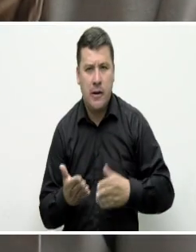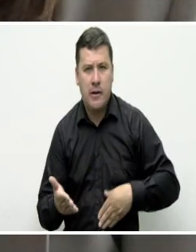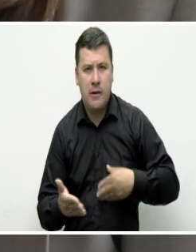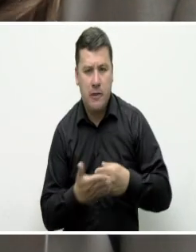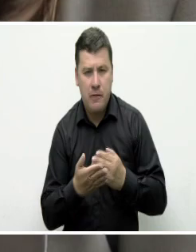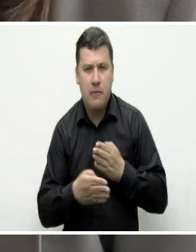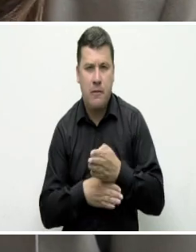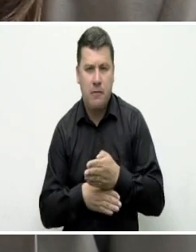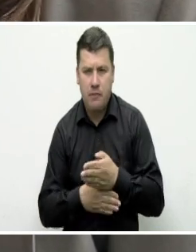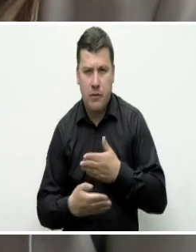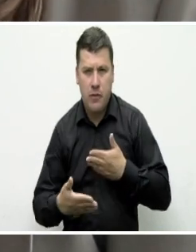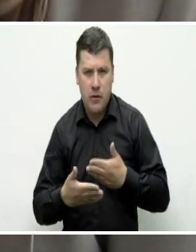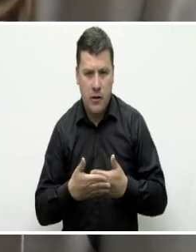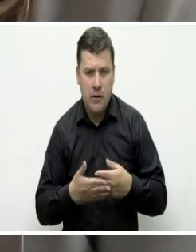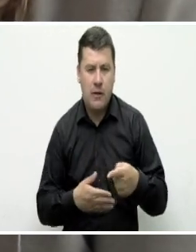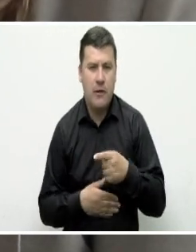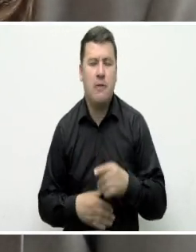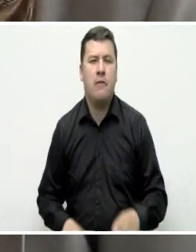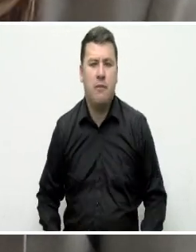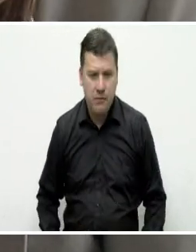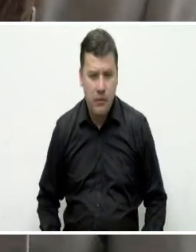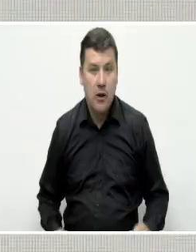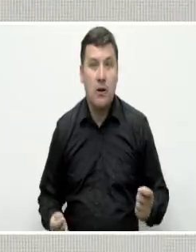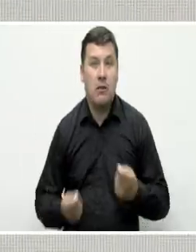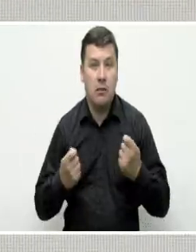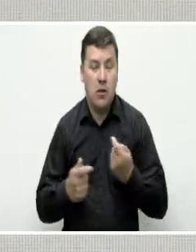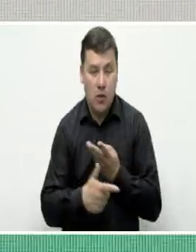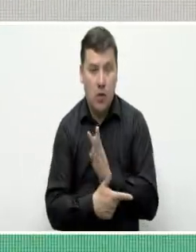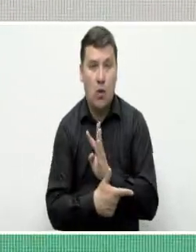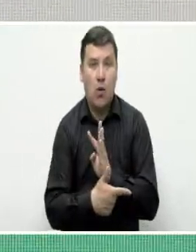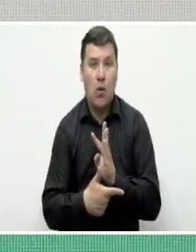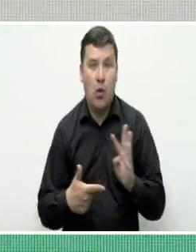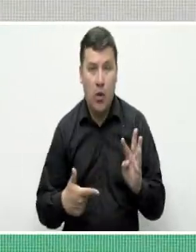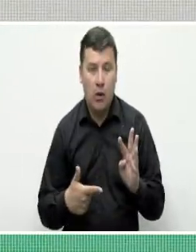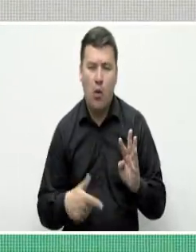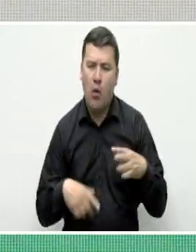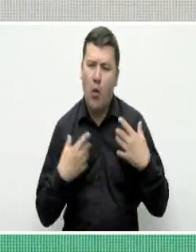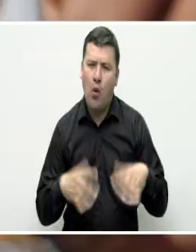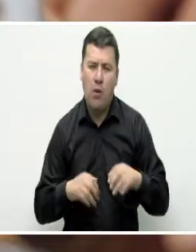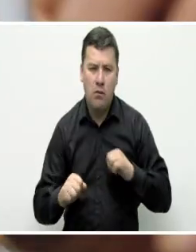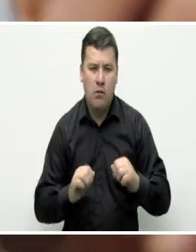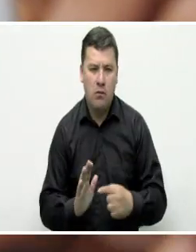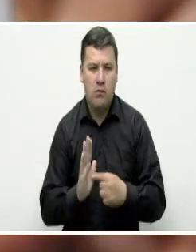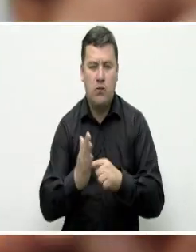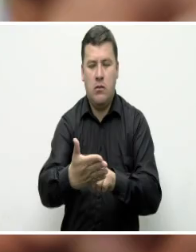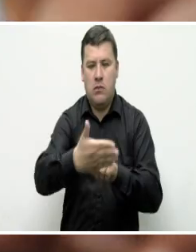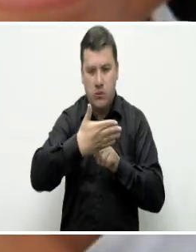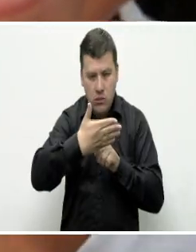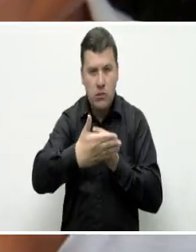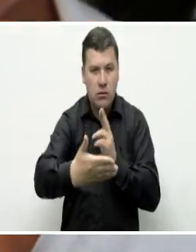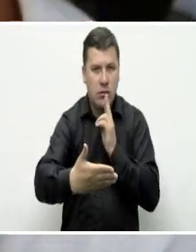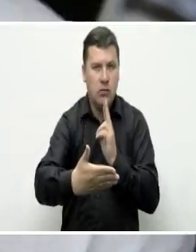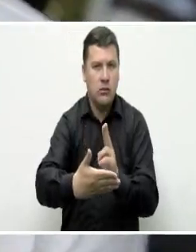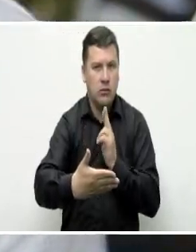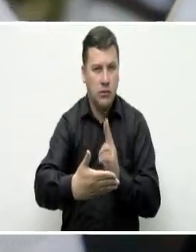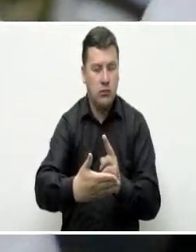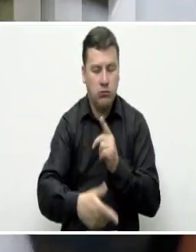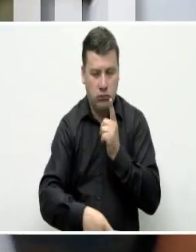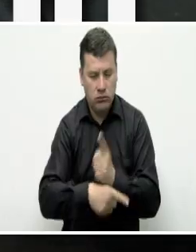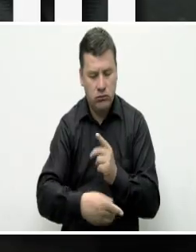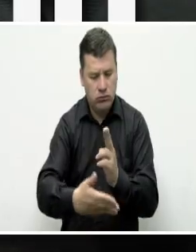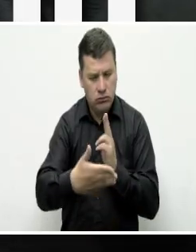a través del llamado botón PSE desde la página web tuvo un exitoso desempeño. Los resultados así lo